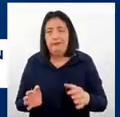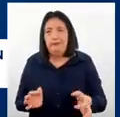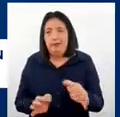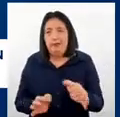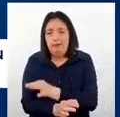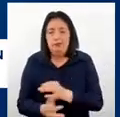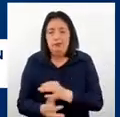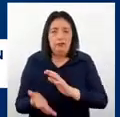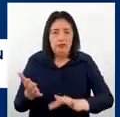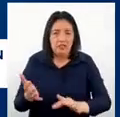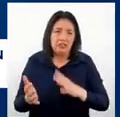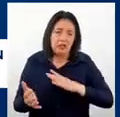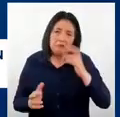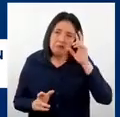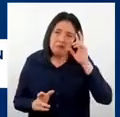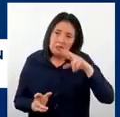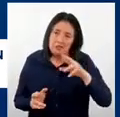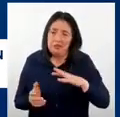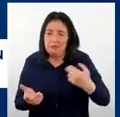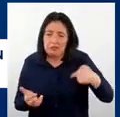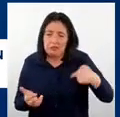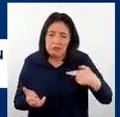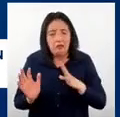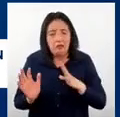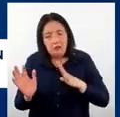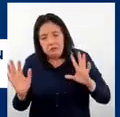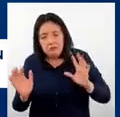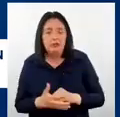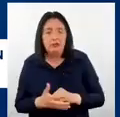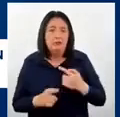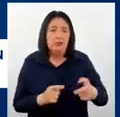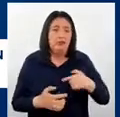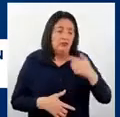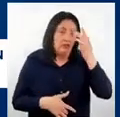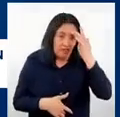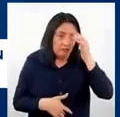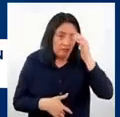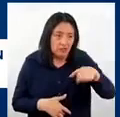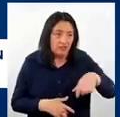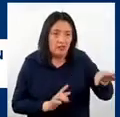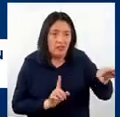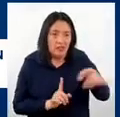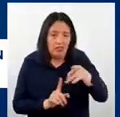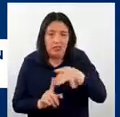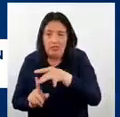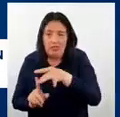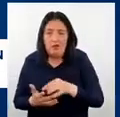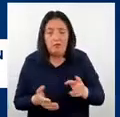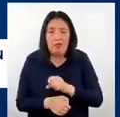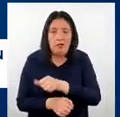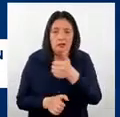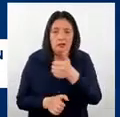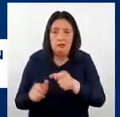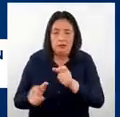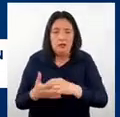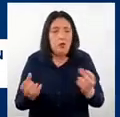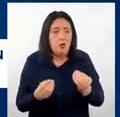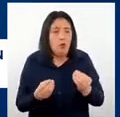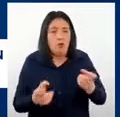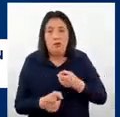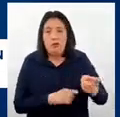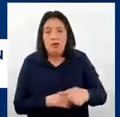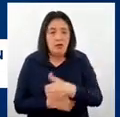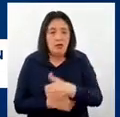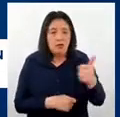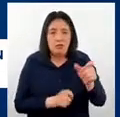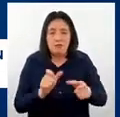Sin embargo, si yo tengo una enfermedad que se transmite o que puedo ser un canal de transmisor o que puedo afectar a